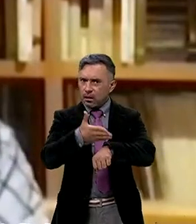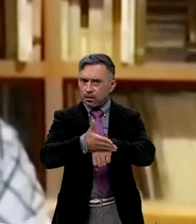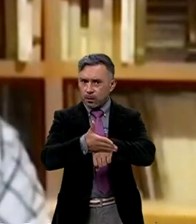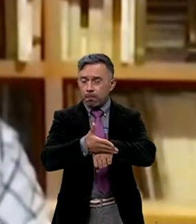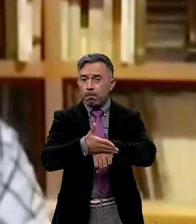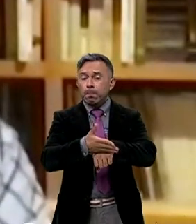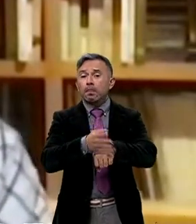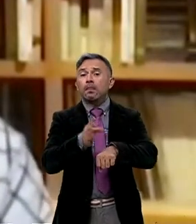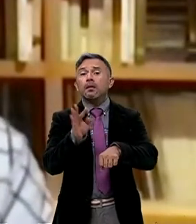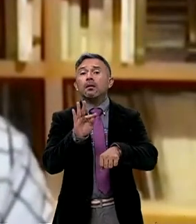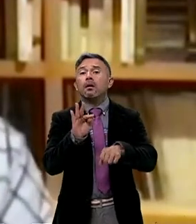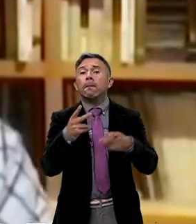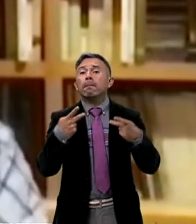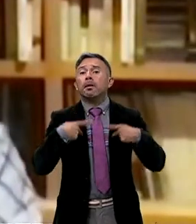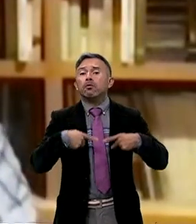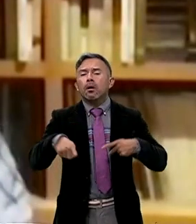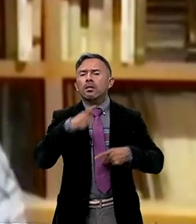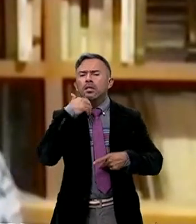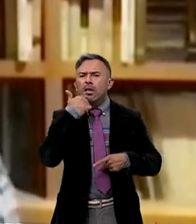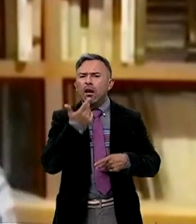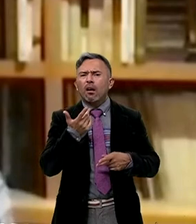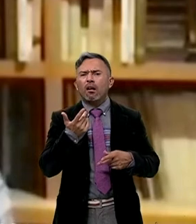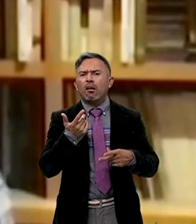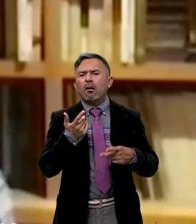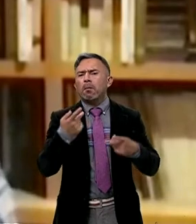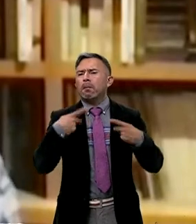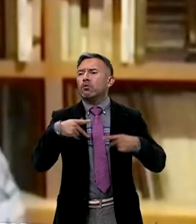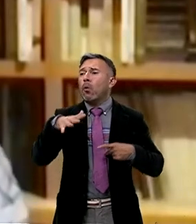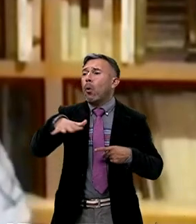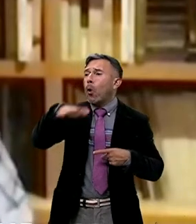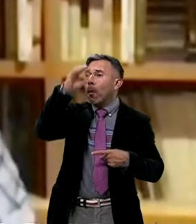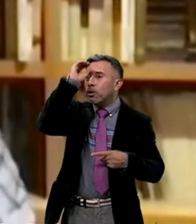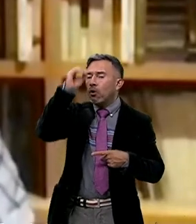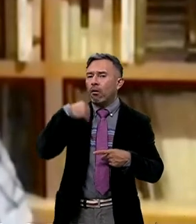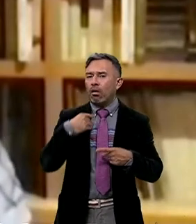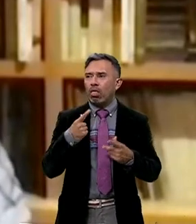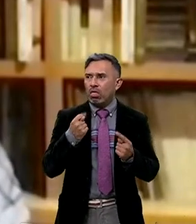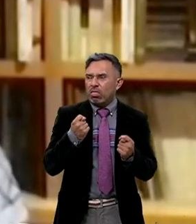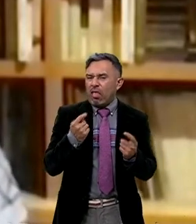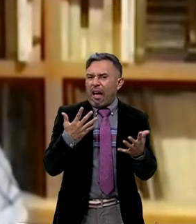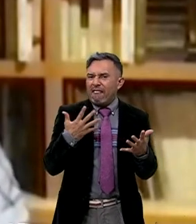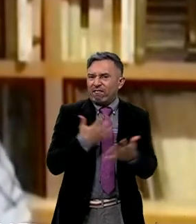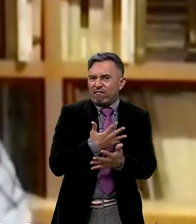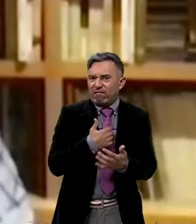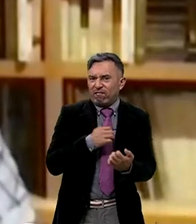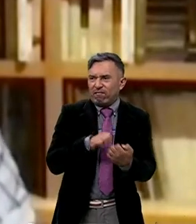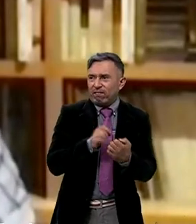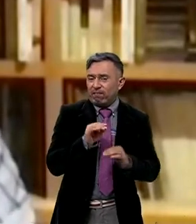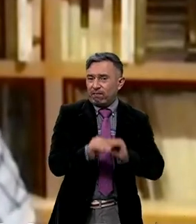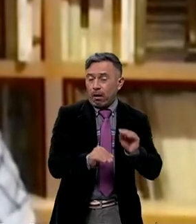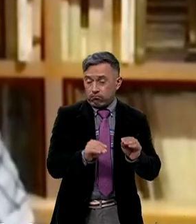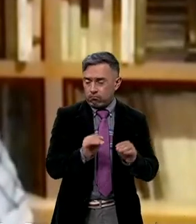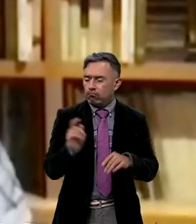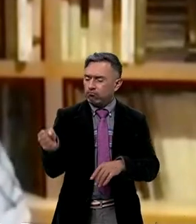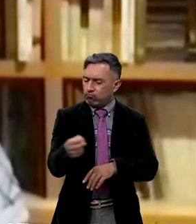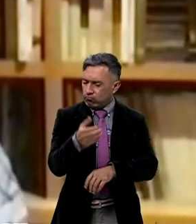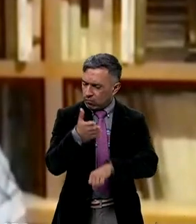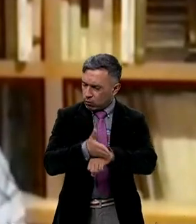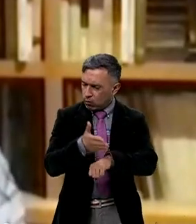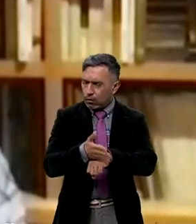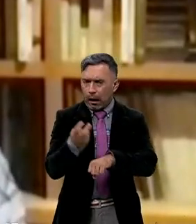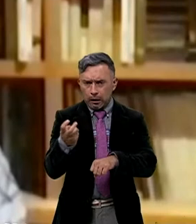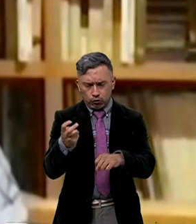afectar de alterar la voluntad popular refrendamos nuestro compromiso así con la legalidad